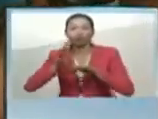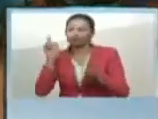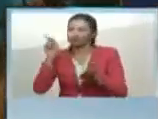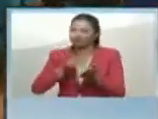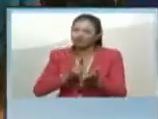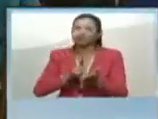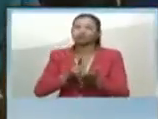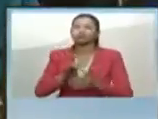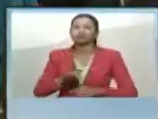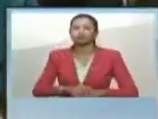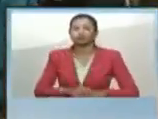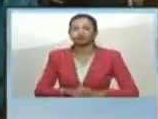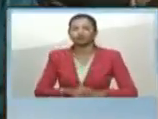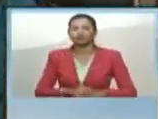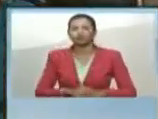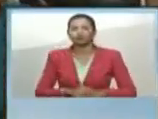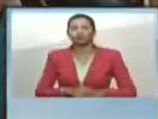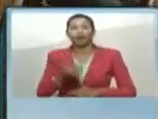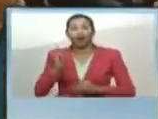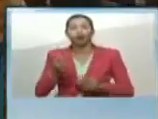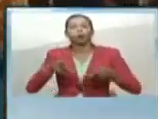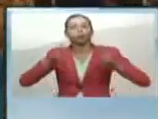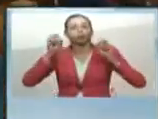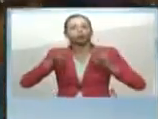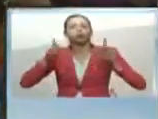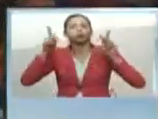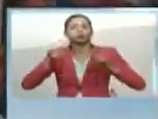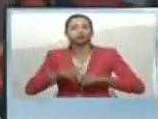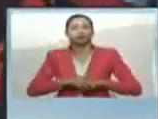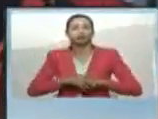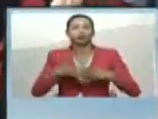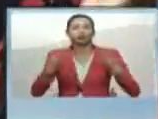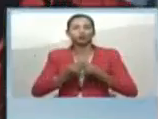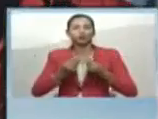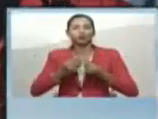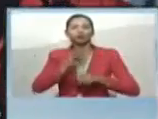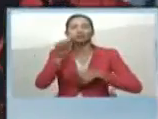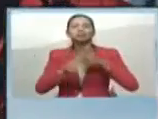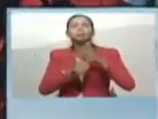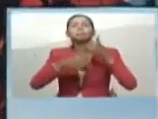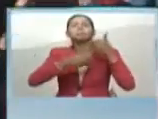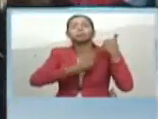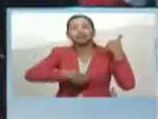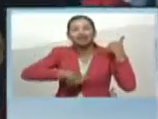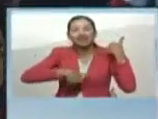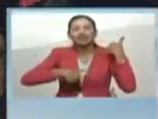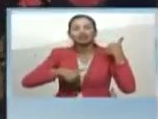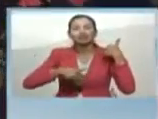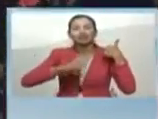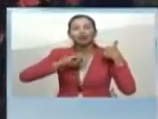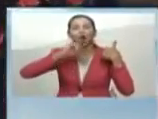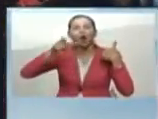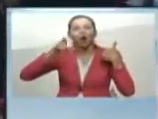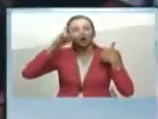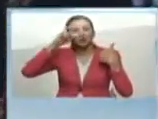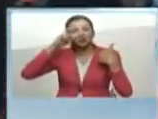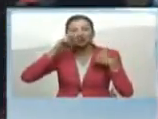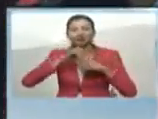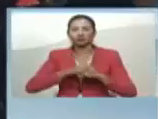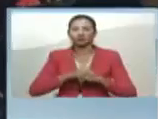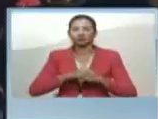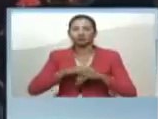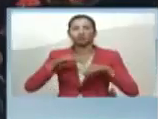gran oportunidad con nuestro vicepresidente, con la ministra, con nuestra